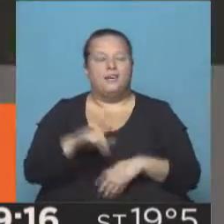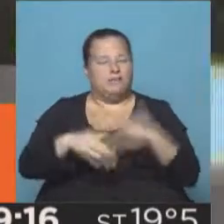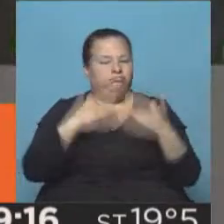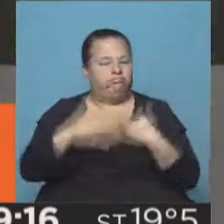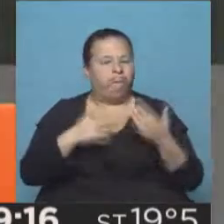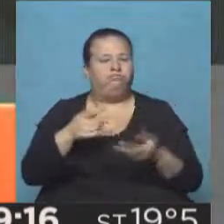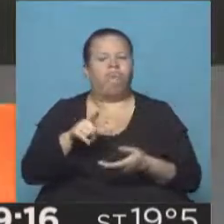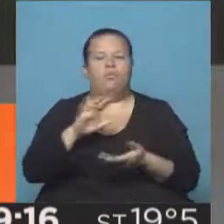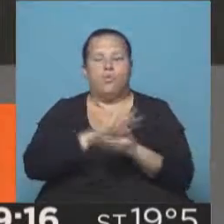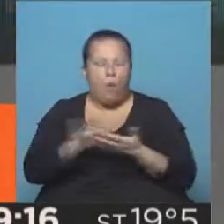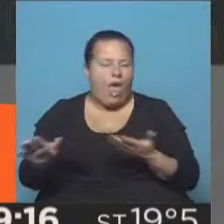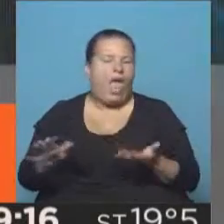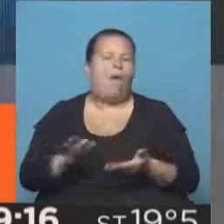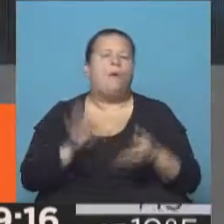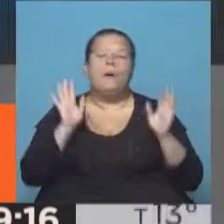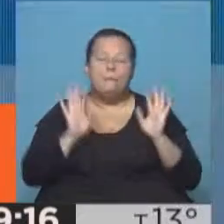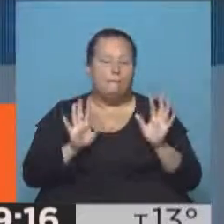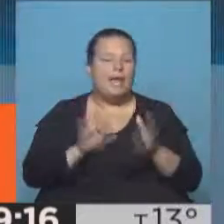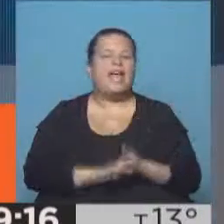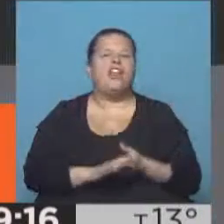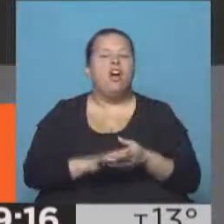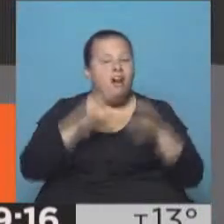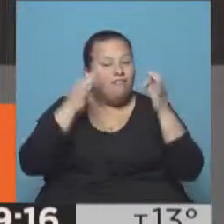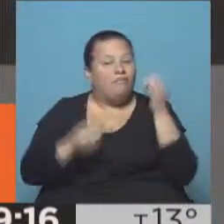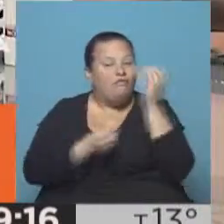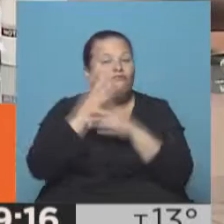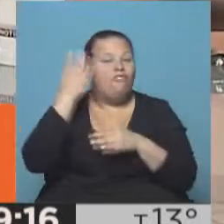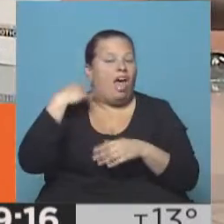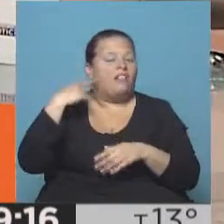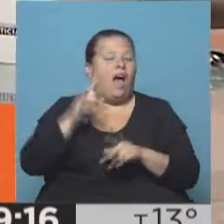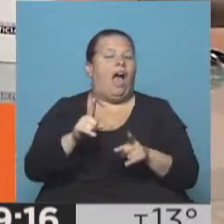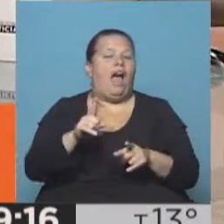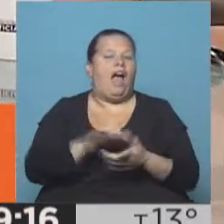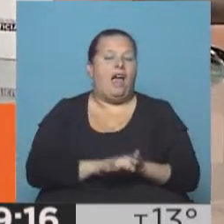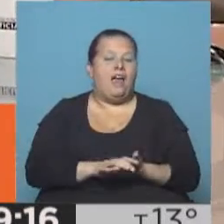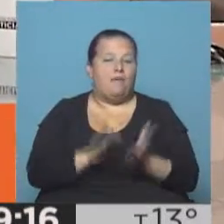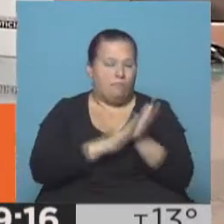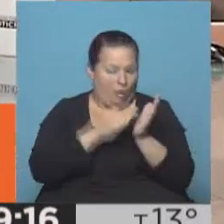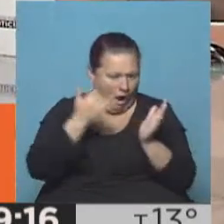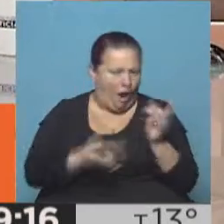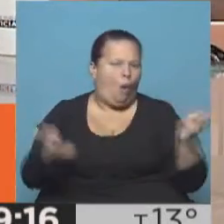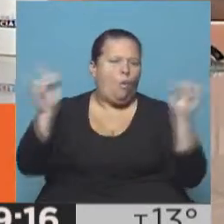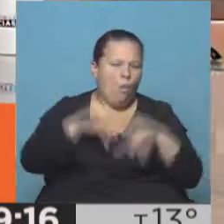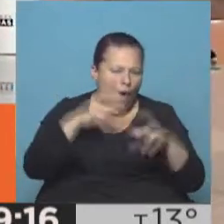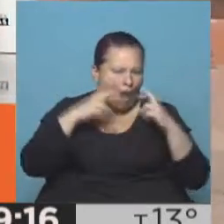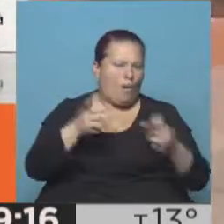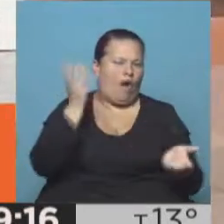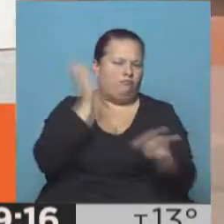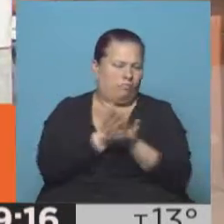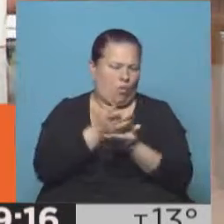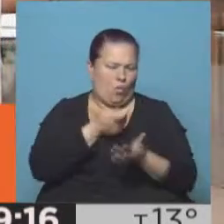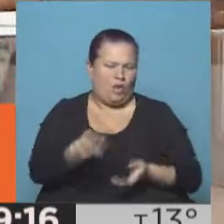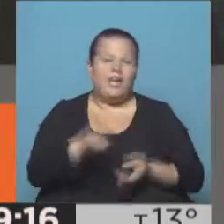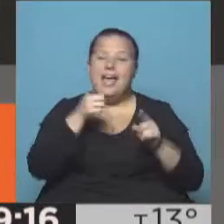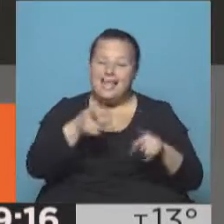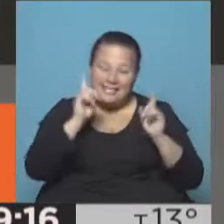avance pretoriano nuevo, pero que fundadamente ya hubo casos antecedentes en que se han reabierto aún con sentencia. Y también en